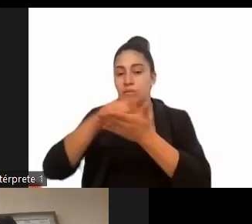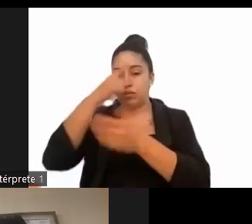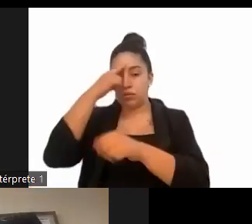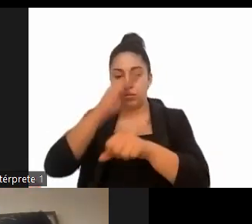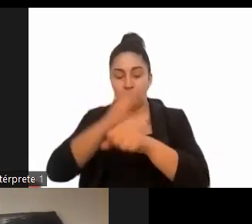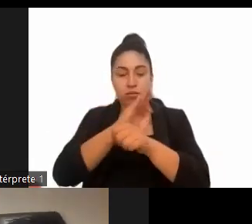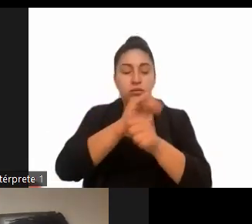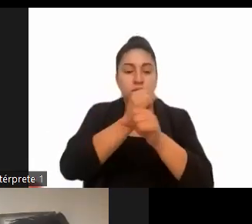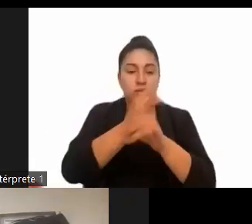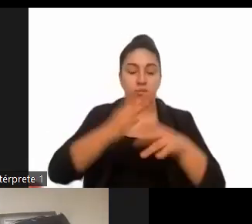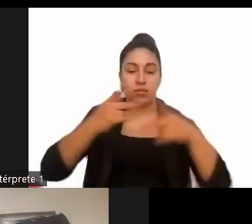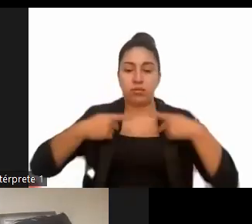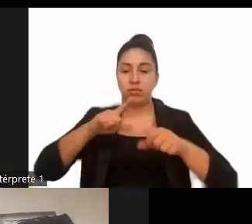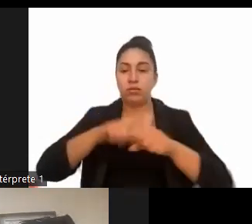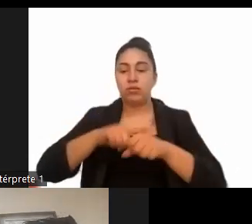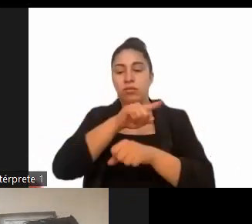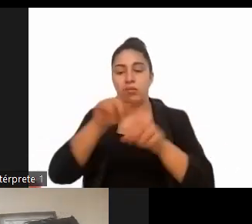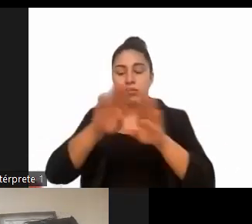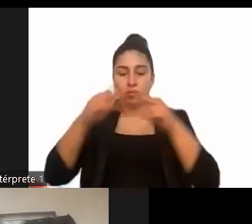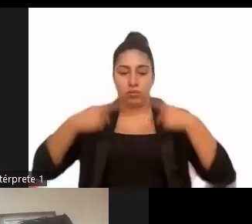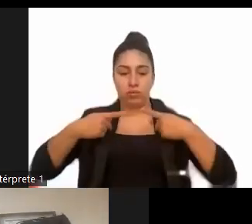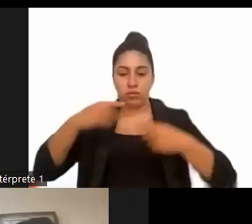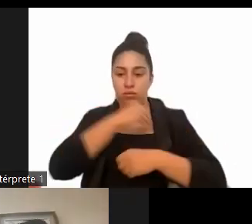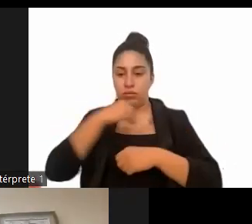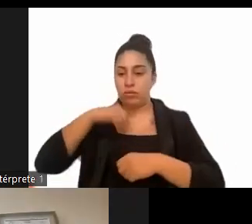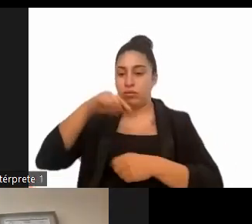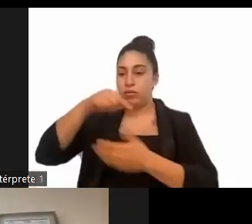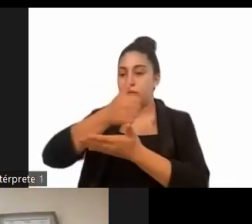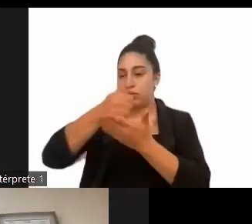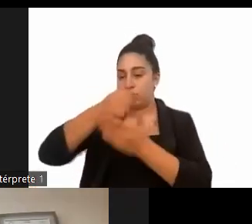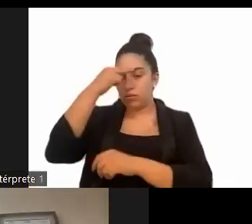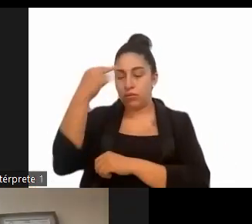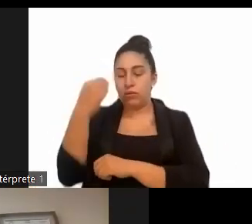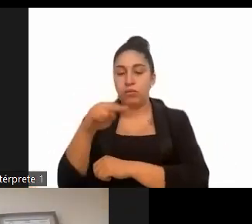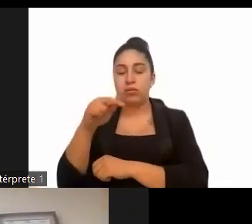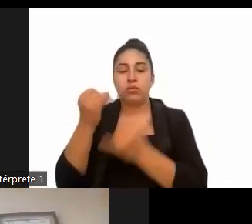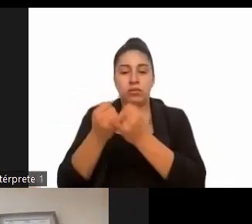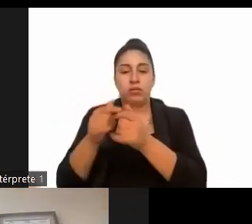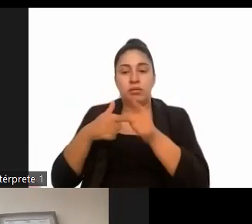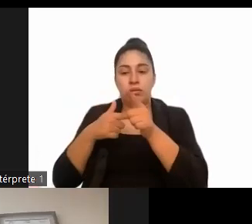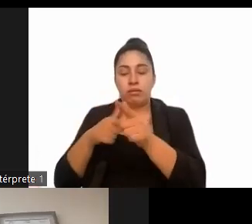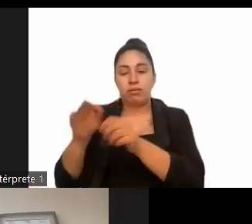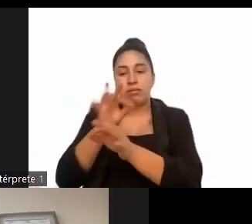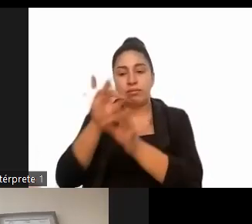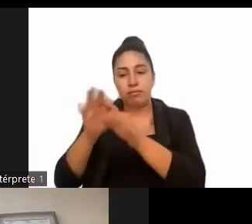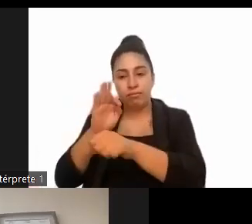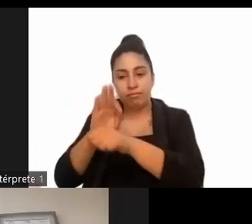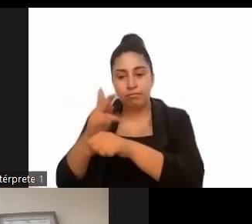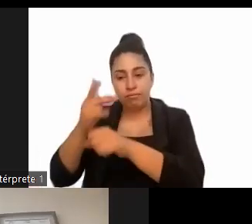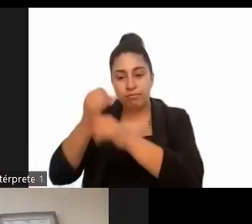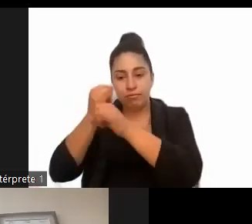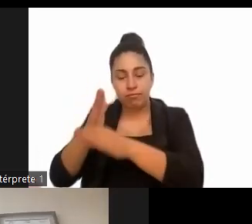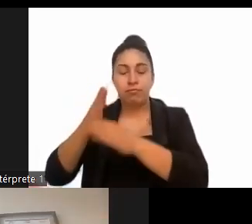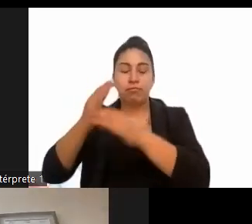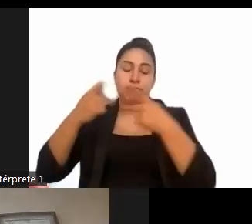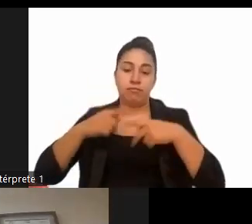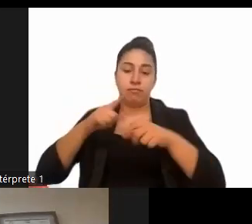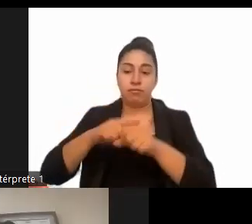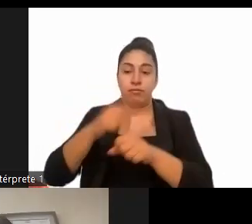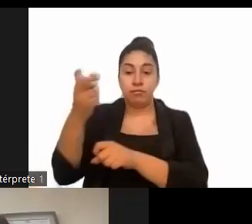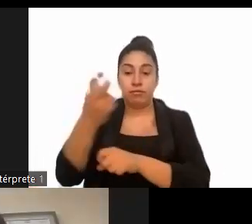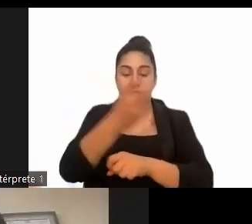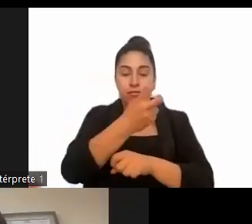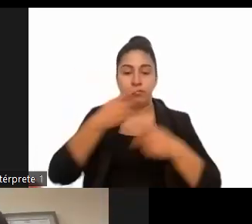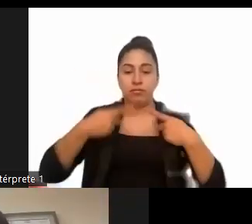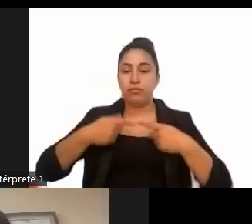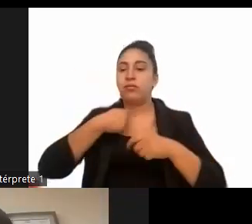Personales en posesión de sujetos obligados de la Ciudad de México, y para continuar garantizando la protección de datos personales de las personas, se hace de su